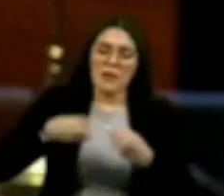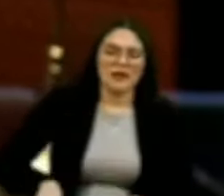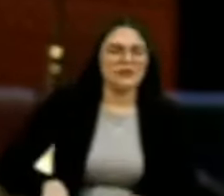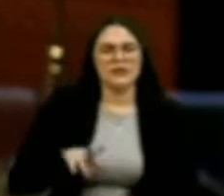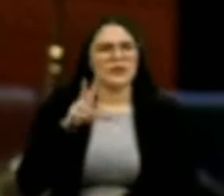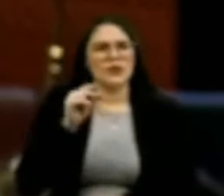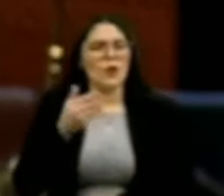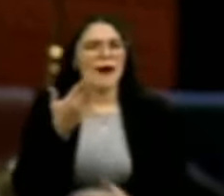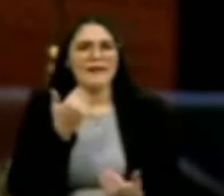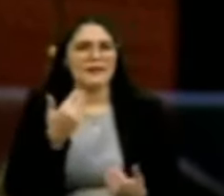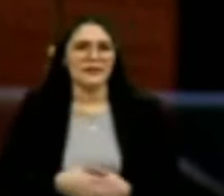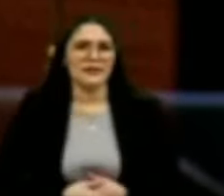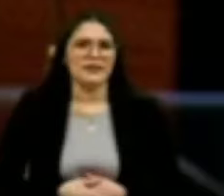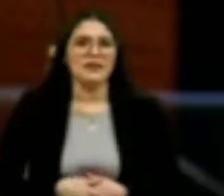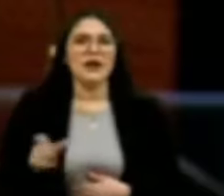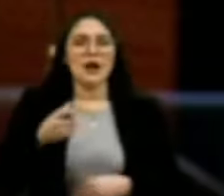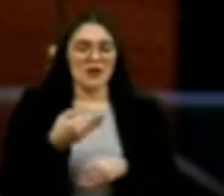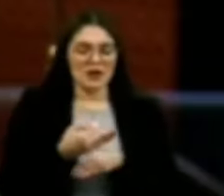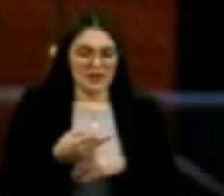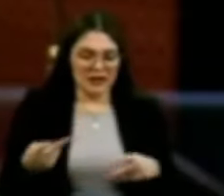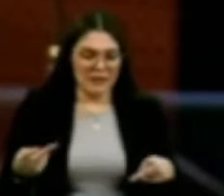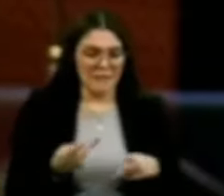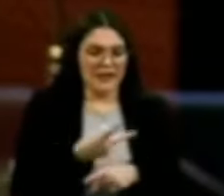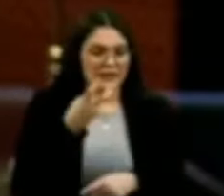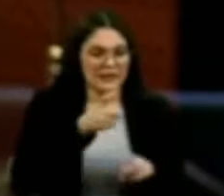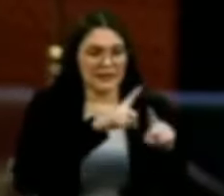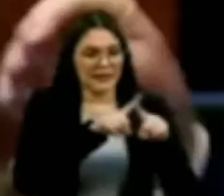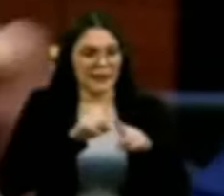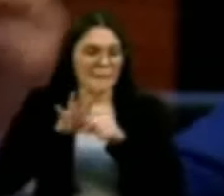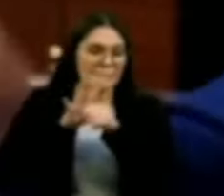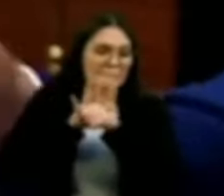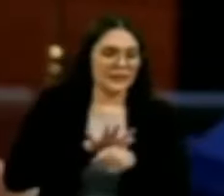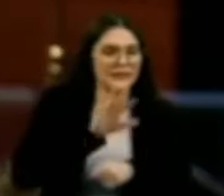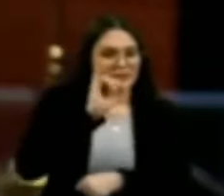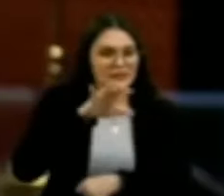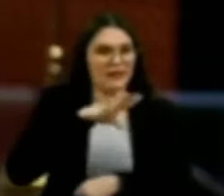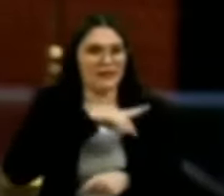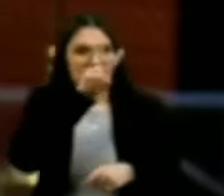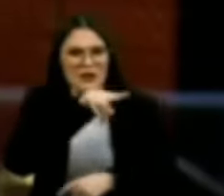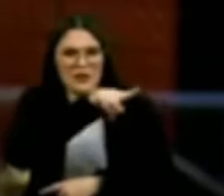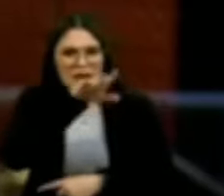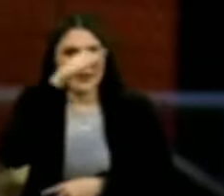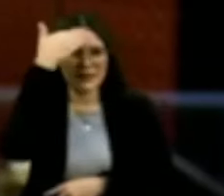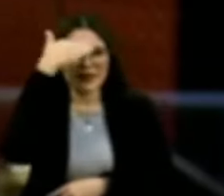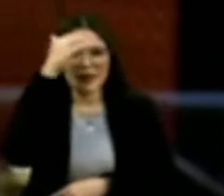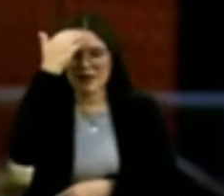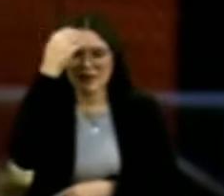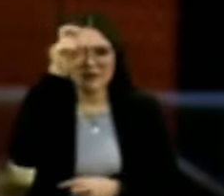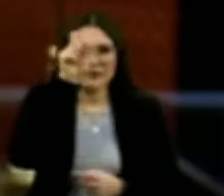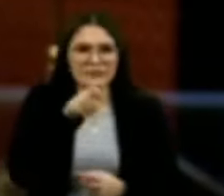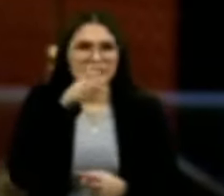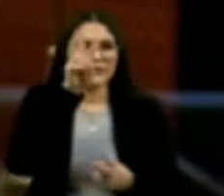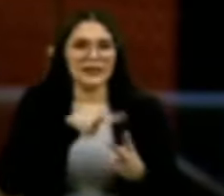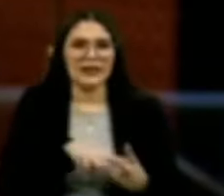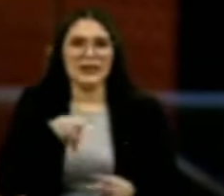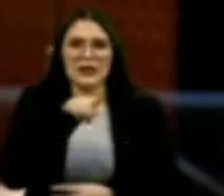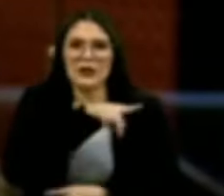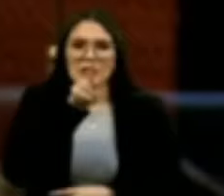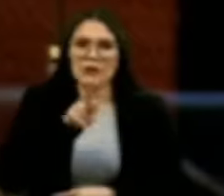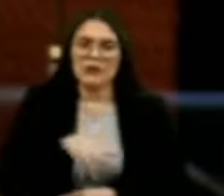sucediendo, estas presiones que son reales y ustedes lo saben, son